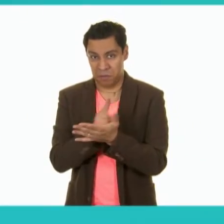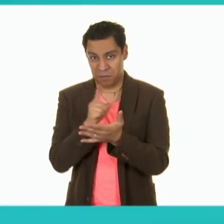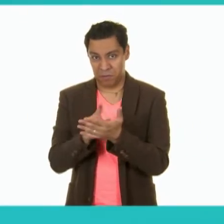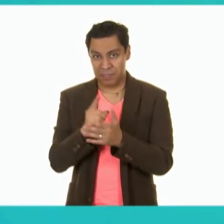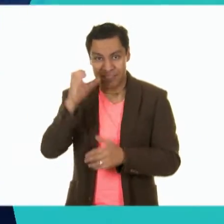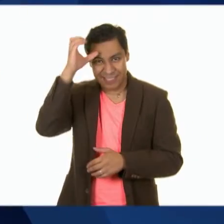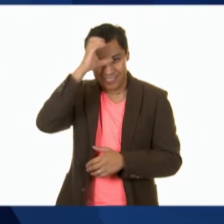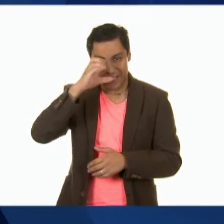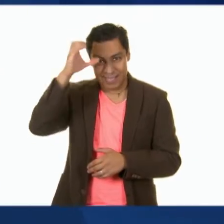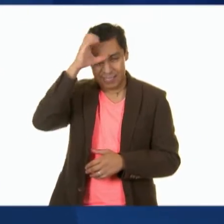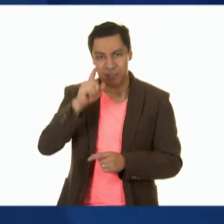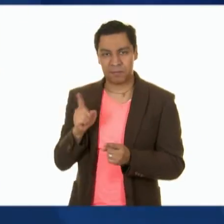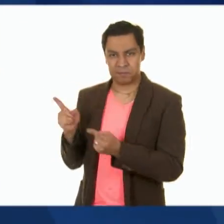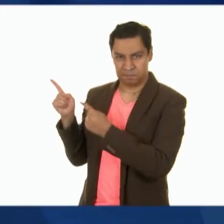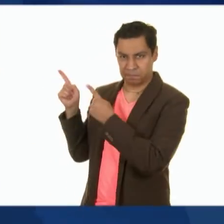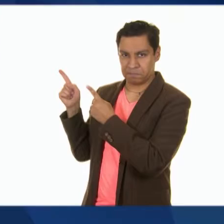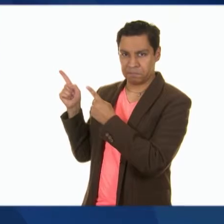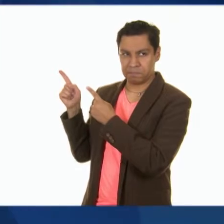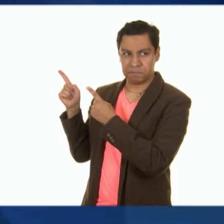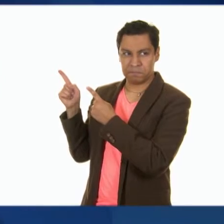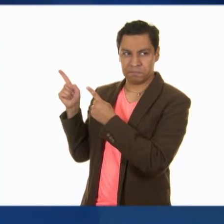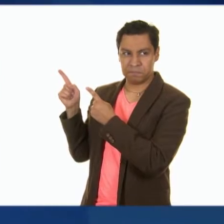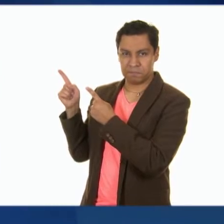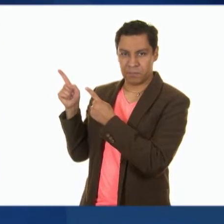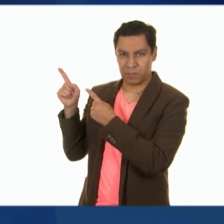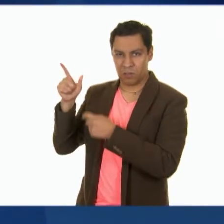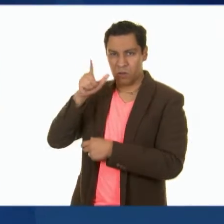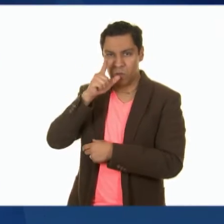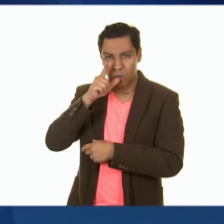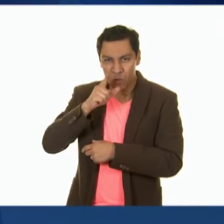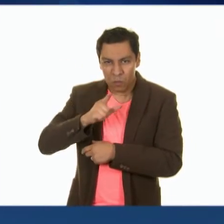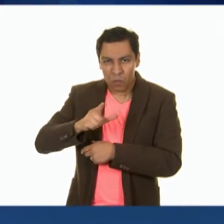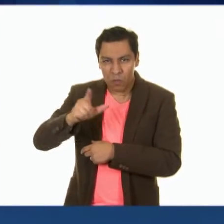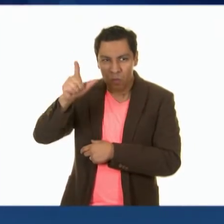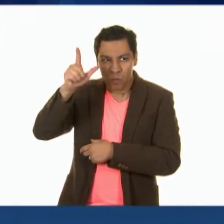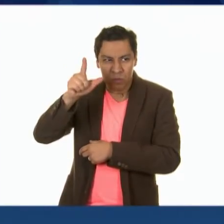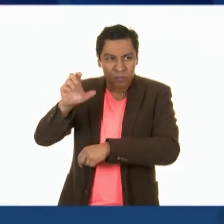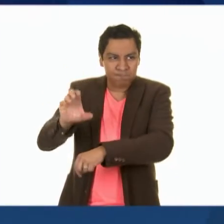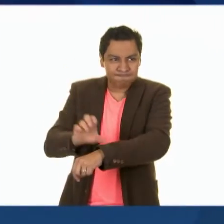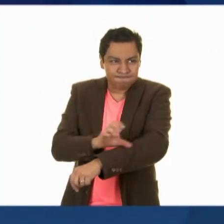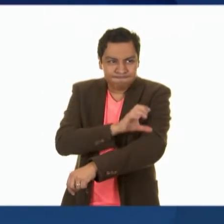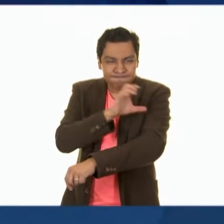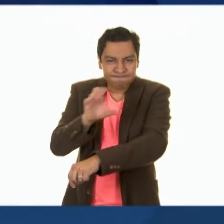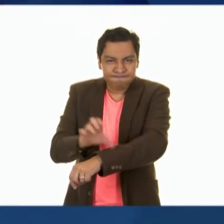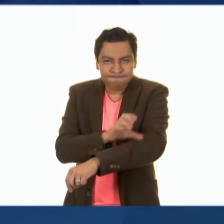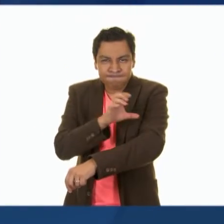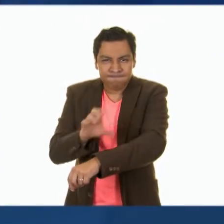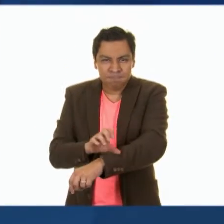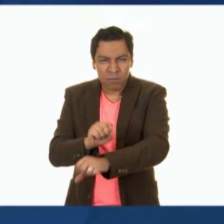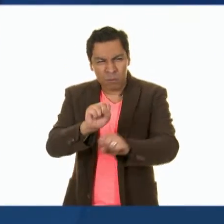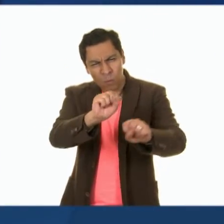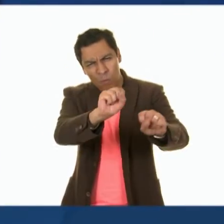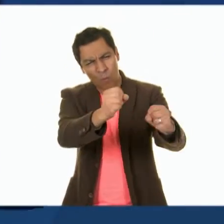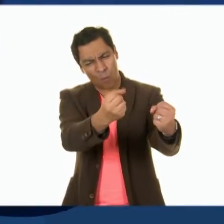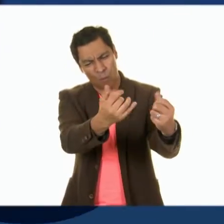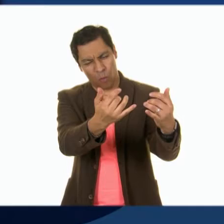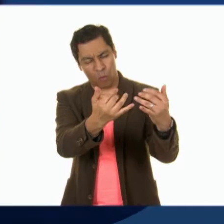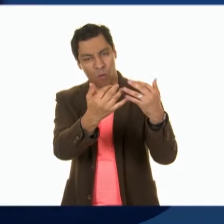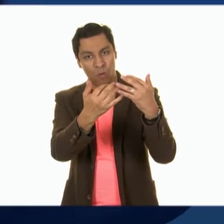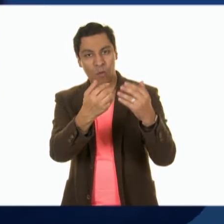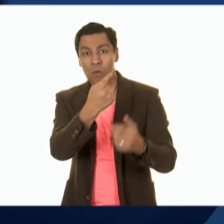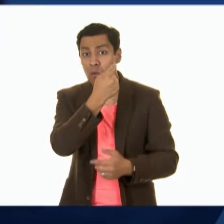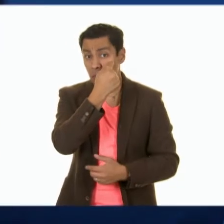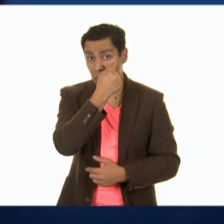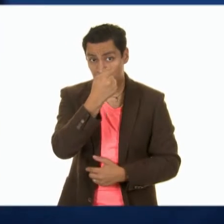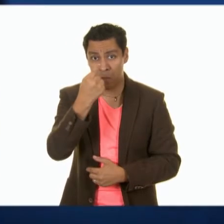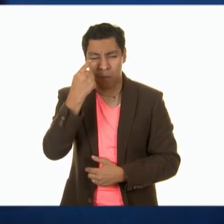ciencia. La luz es la parte de la radiación electromagnética que puede ser percibida por el ojo humano.